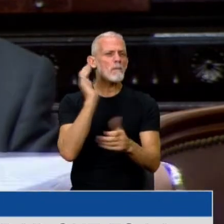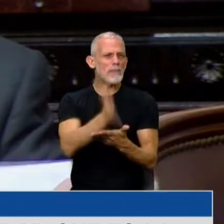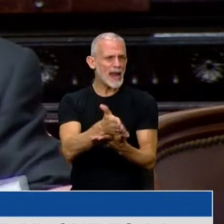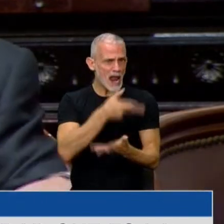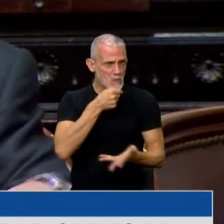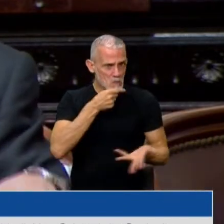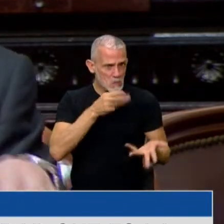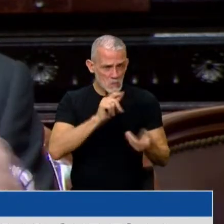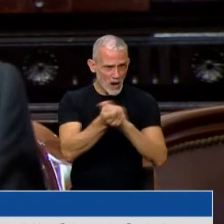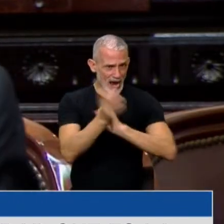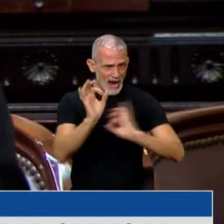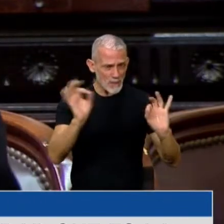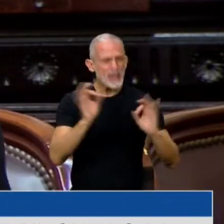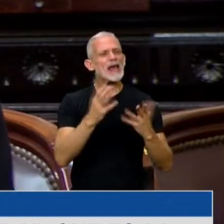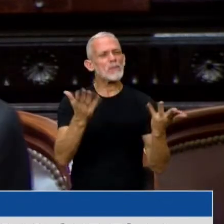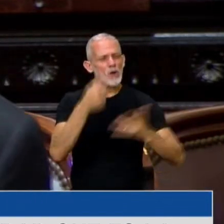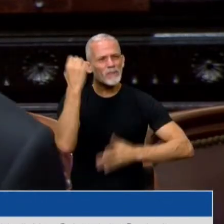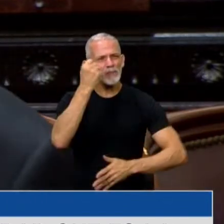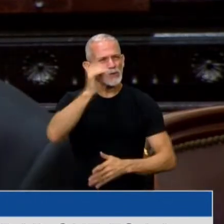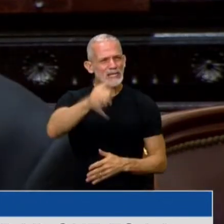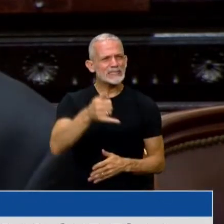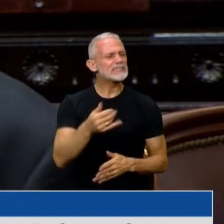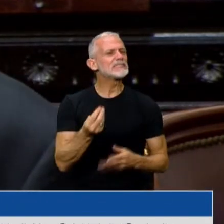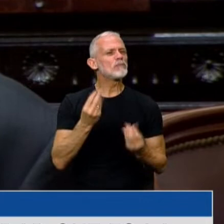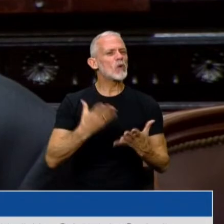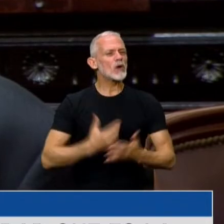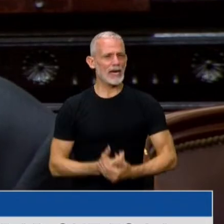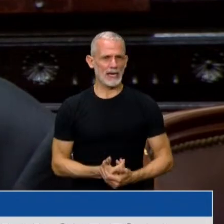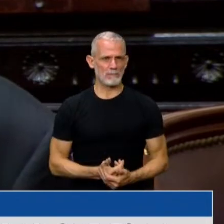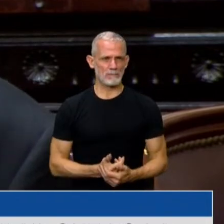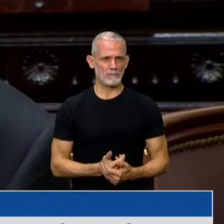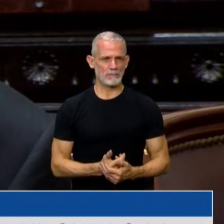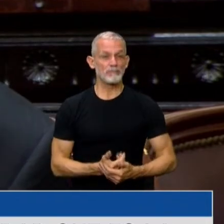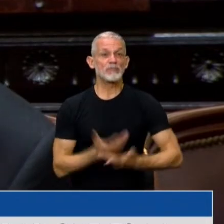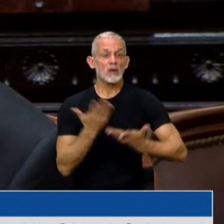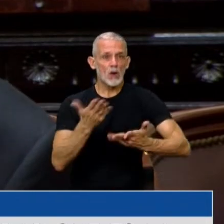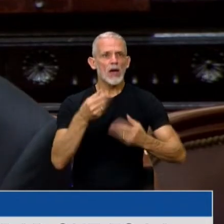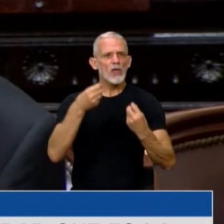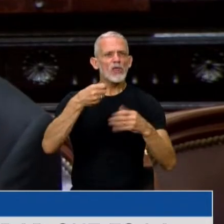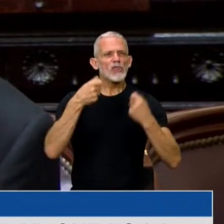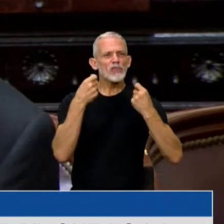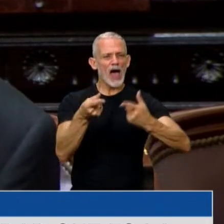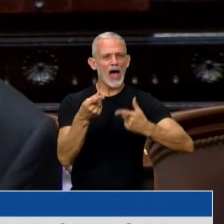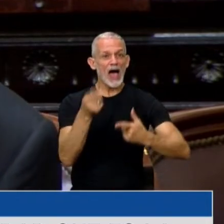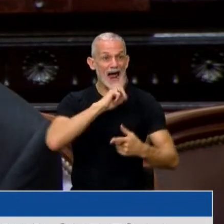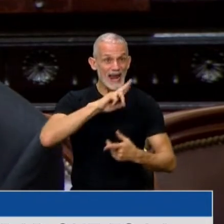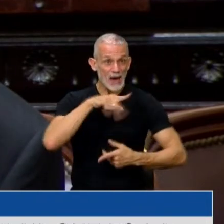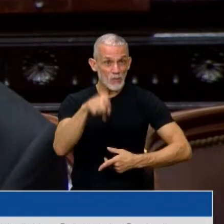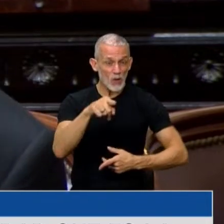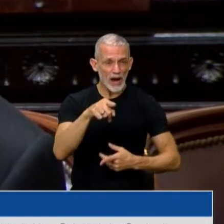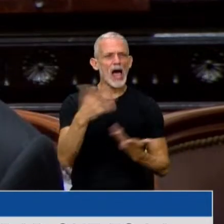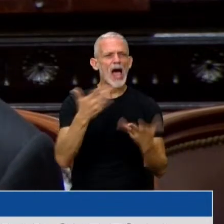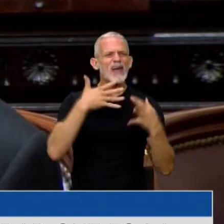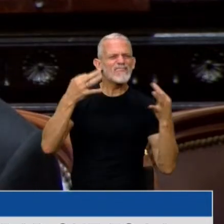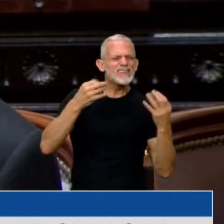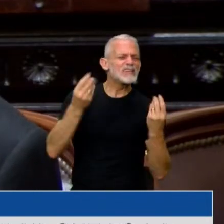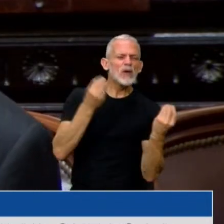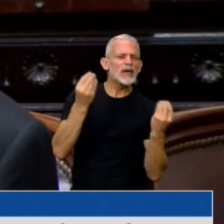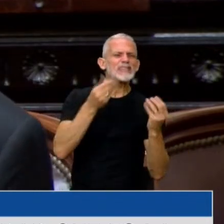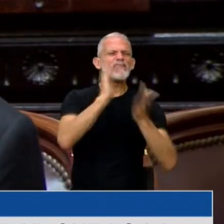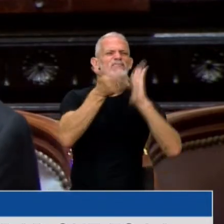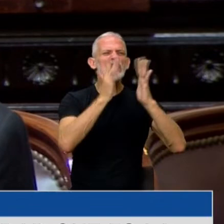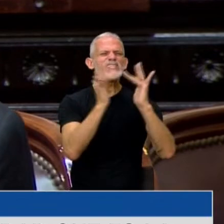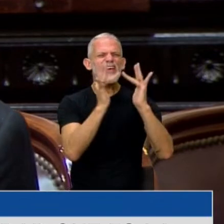Sin embargo, es tan importante que va a permitir no solo definir con claridad qué es